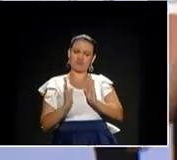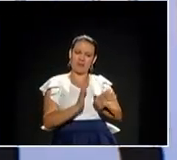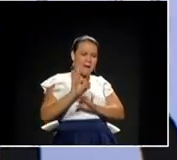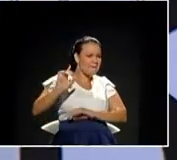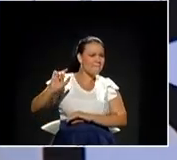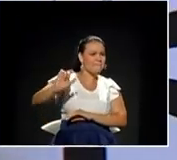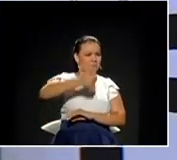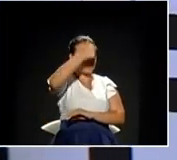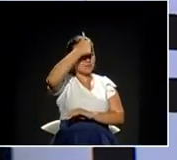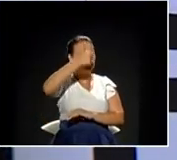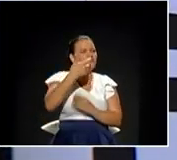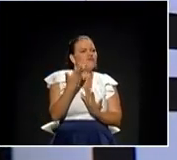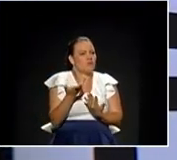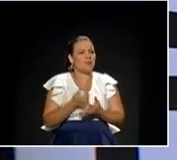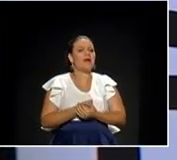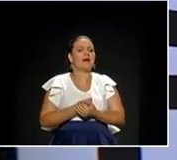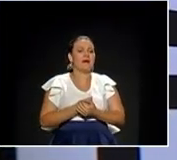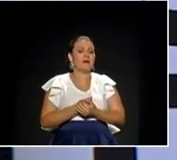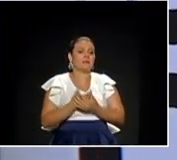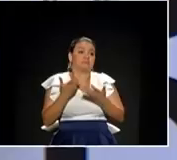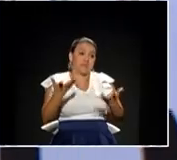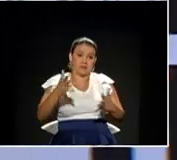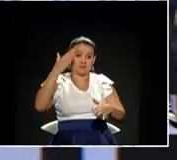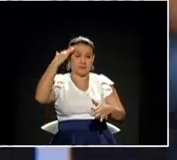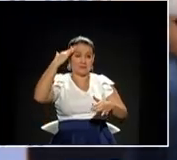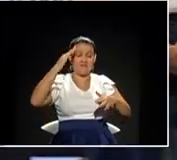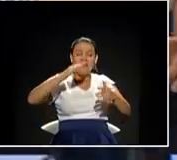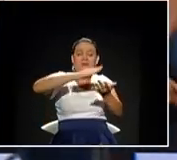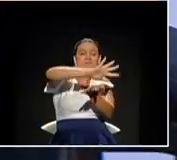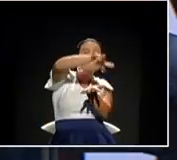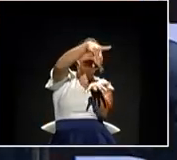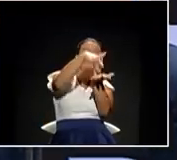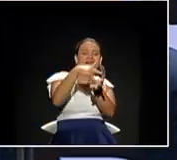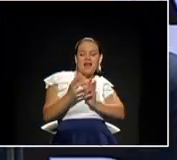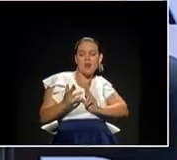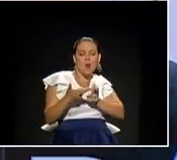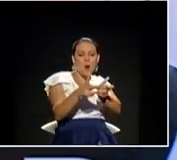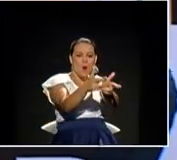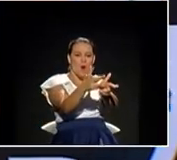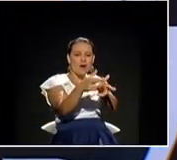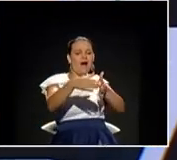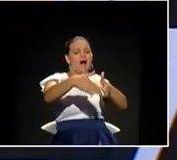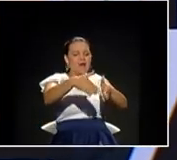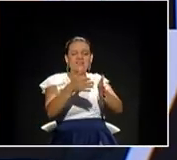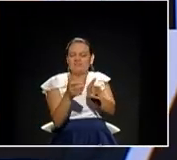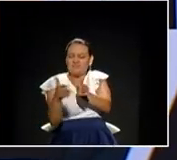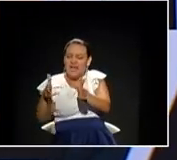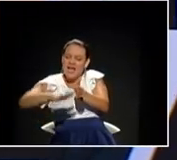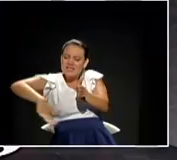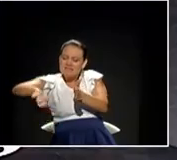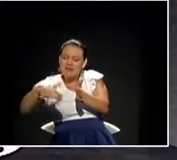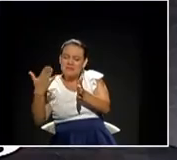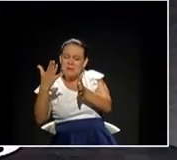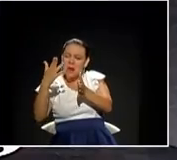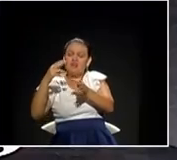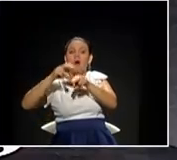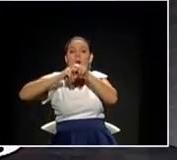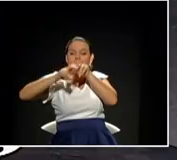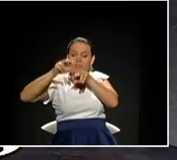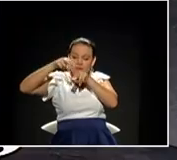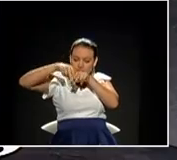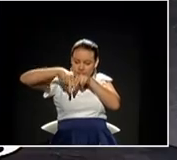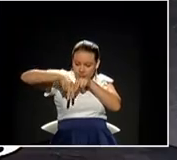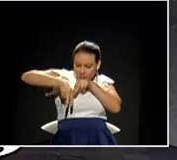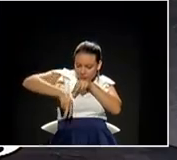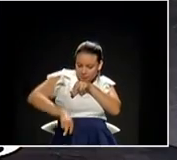resulta que el proyecto de parques del río dejó un tramo que sería precisamente para un metro subterráneo que pasaría